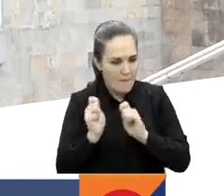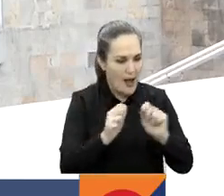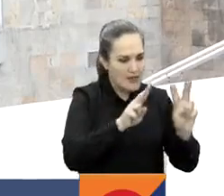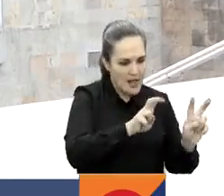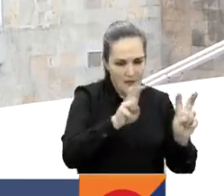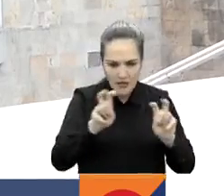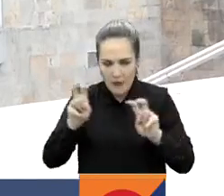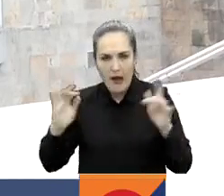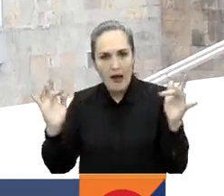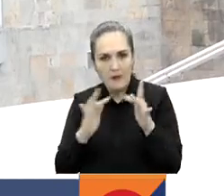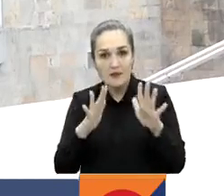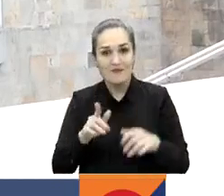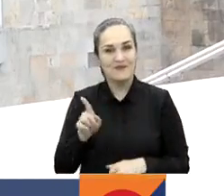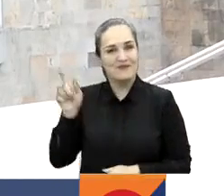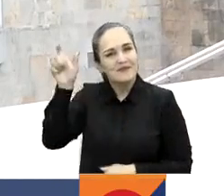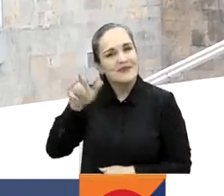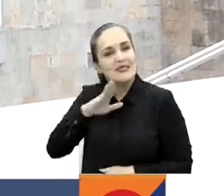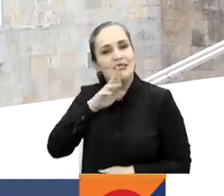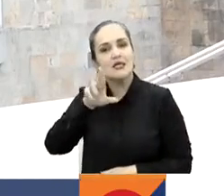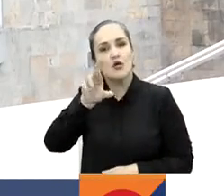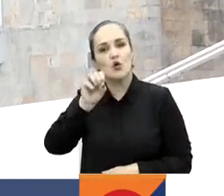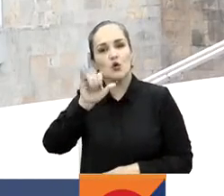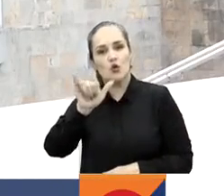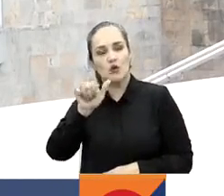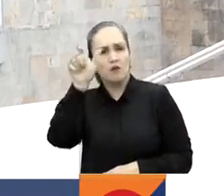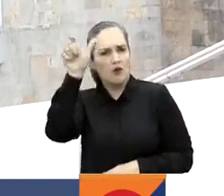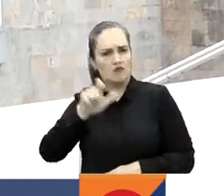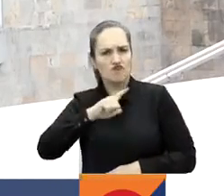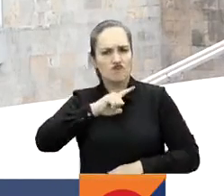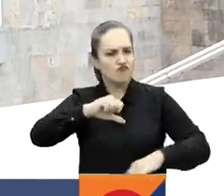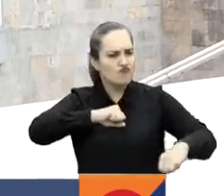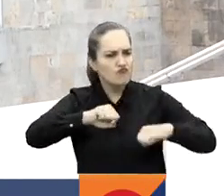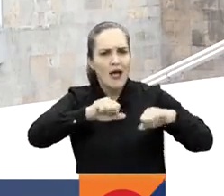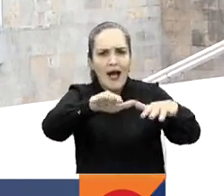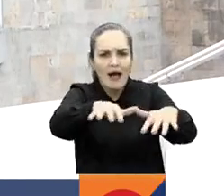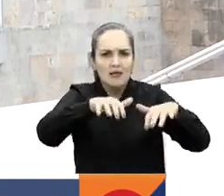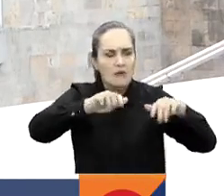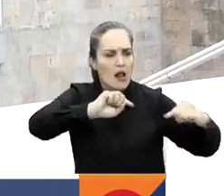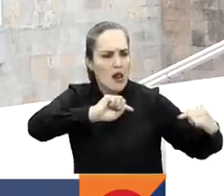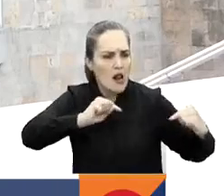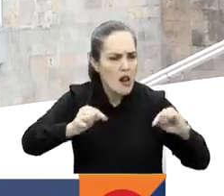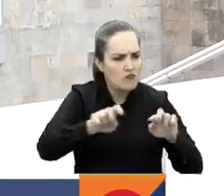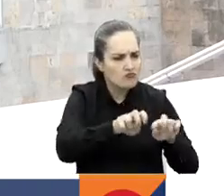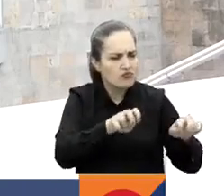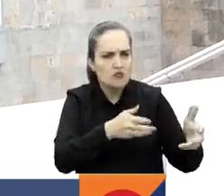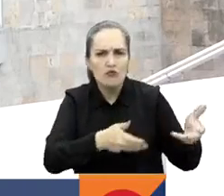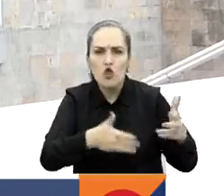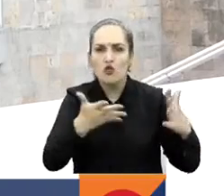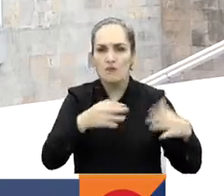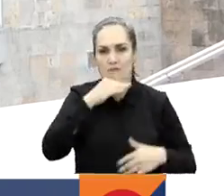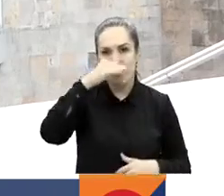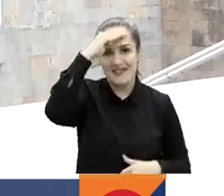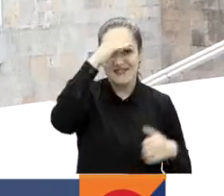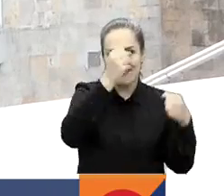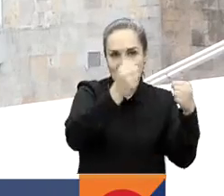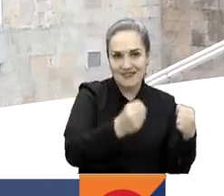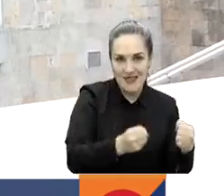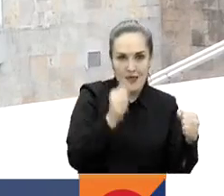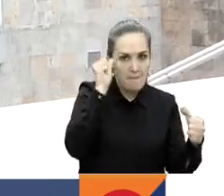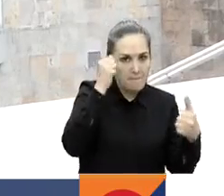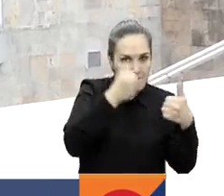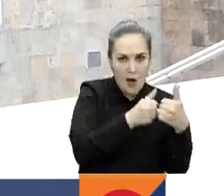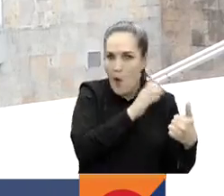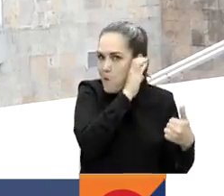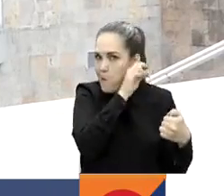Ahí escuchábamos a Roy Barreras, que ha estado al frente de esta asamblea sistemática aquí en la ciudad de Medellín, pero también van a tocar un tema